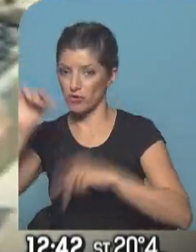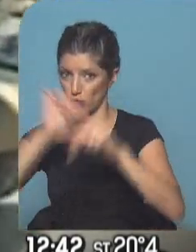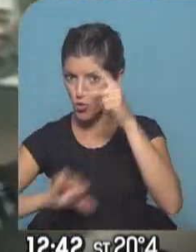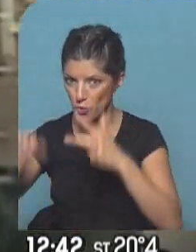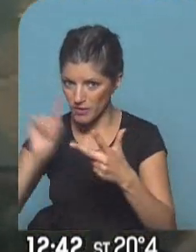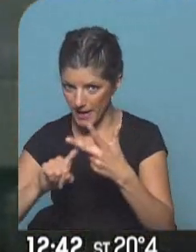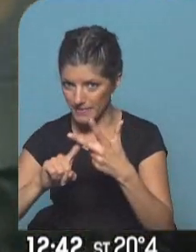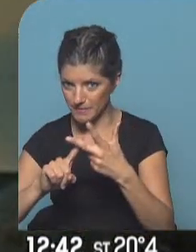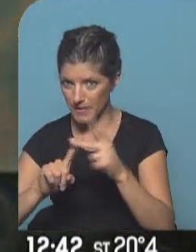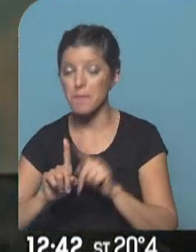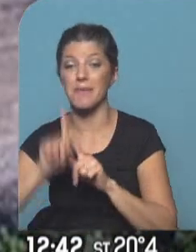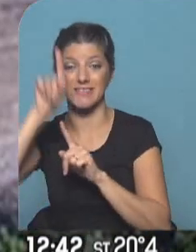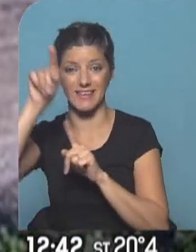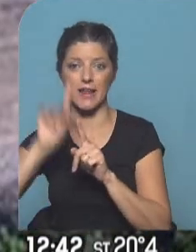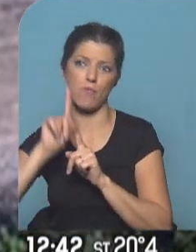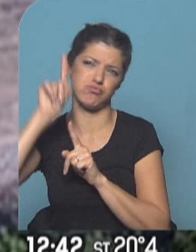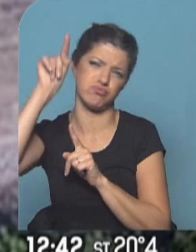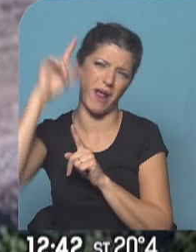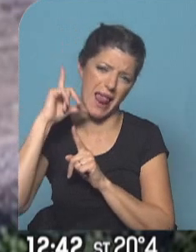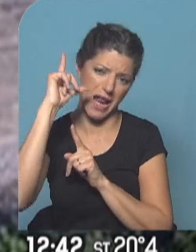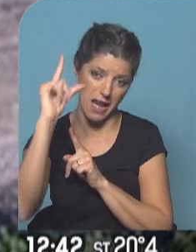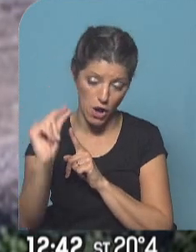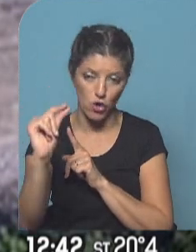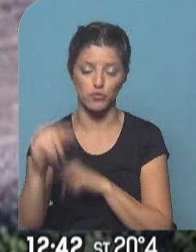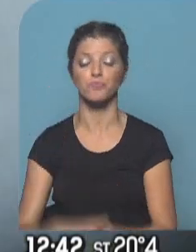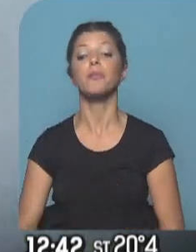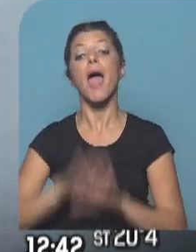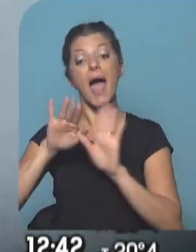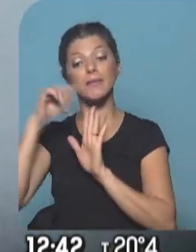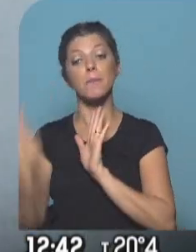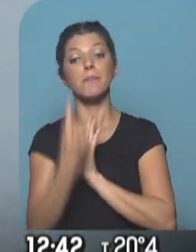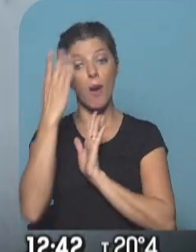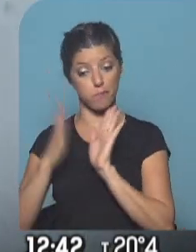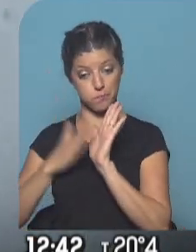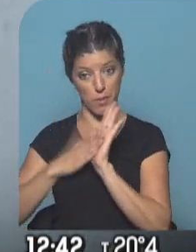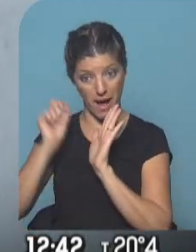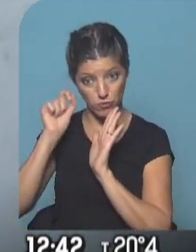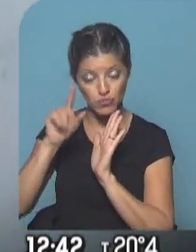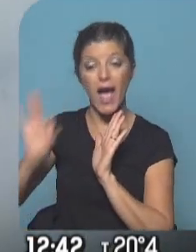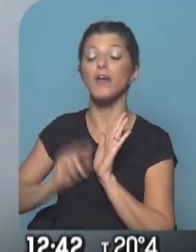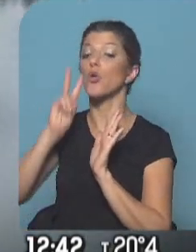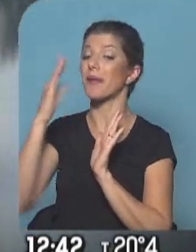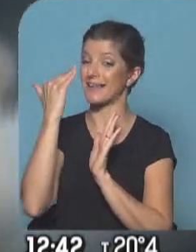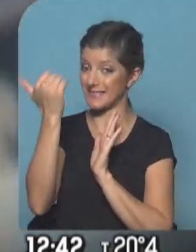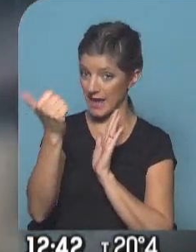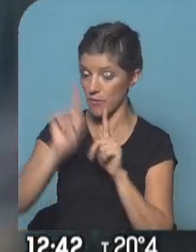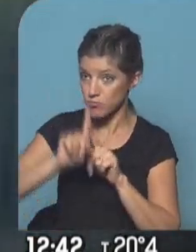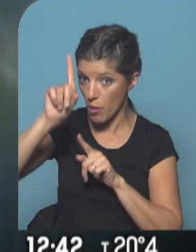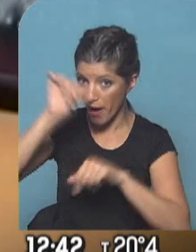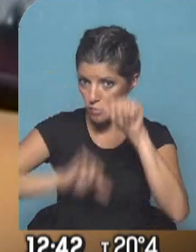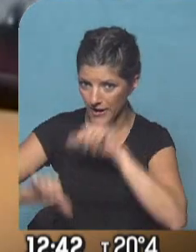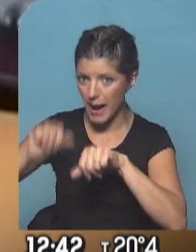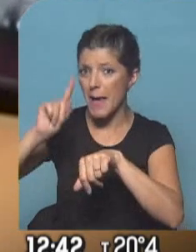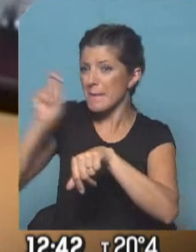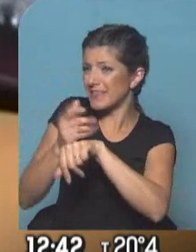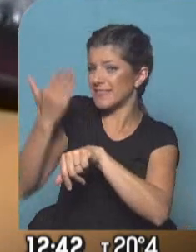Con tecnología rusa y china, Pyongyang realizó su primer test nuclear en 2006 y en los últimos meses lanzó misiles que